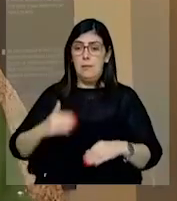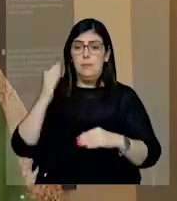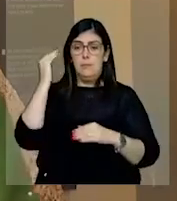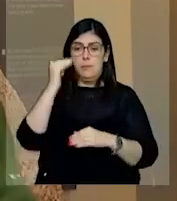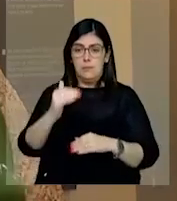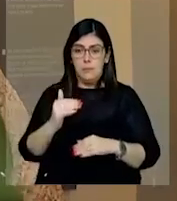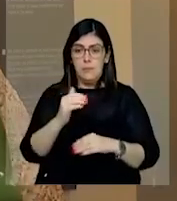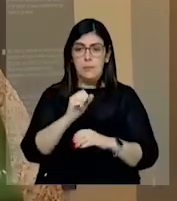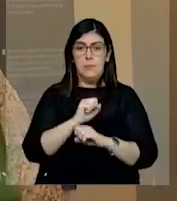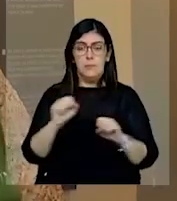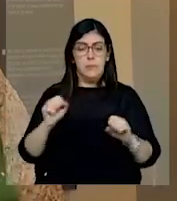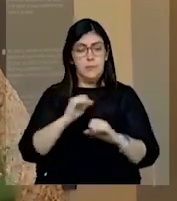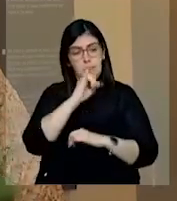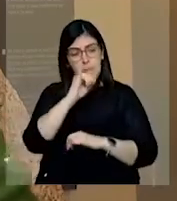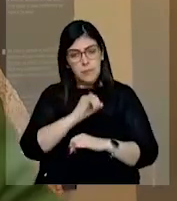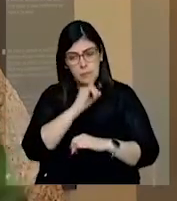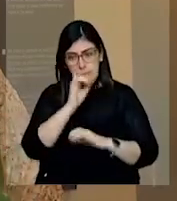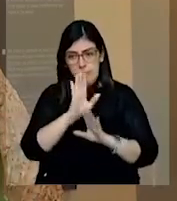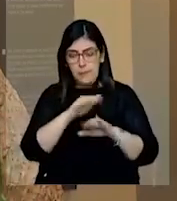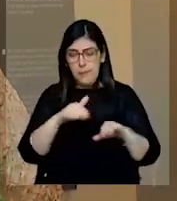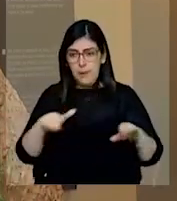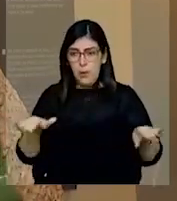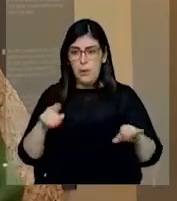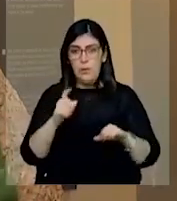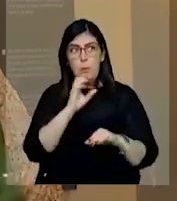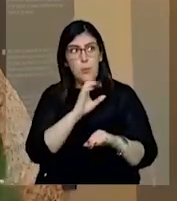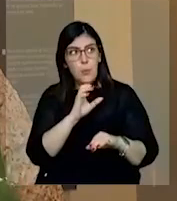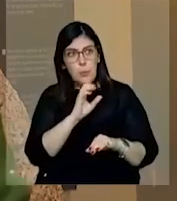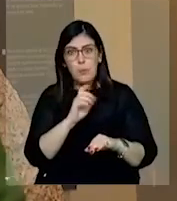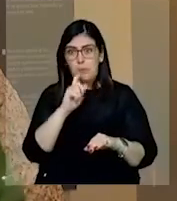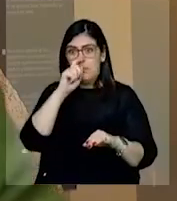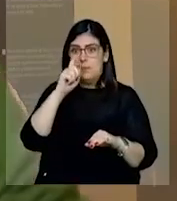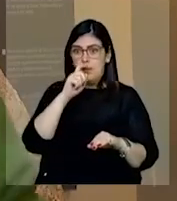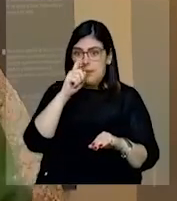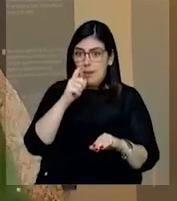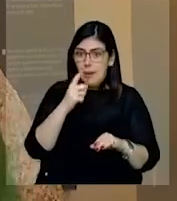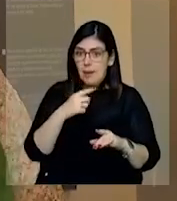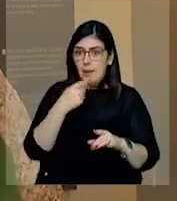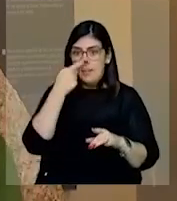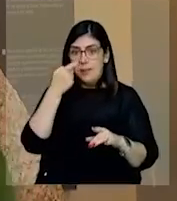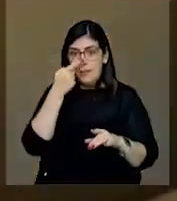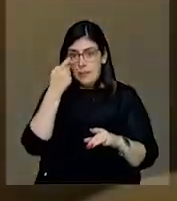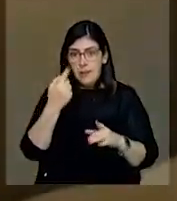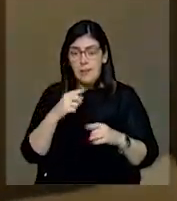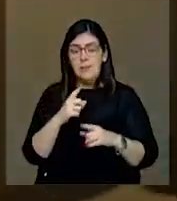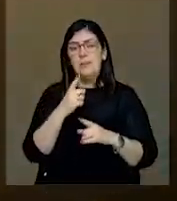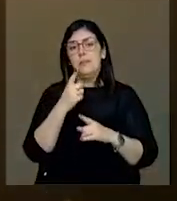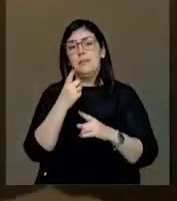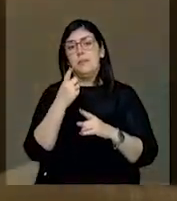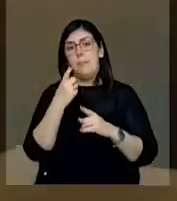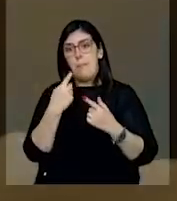forma de llevarle a los gurises que son curiosos un material que les muestre todo ese pasado tan rico.